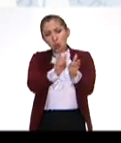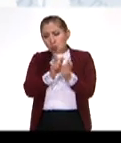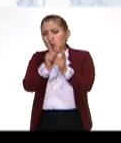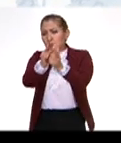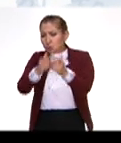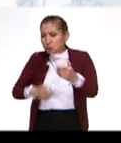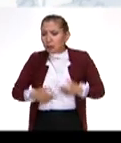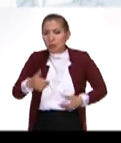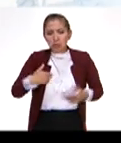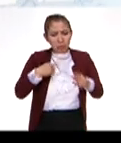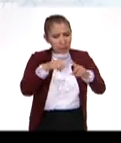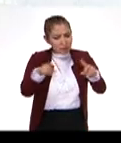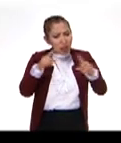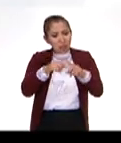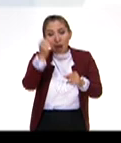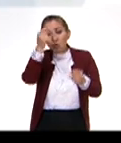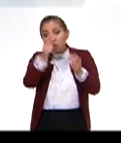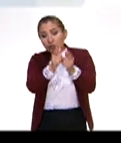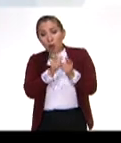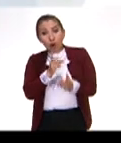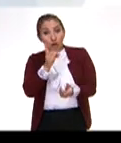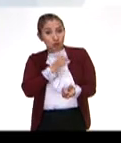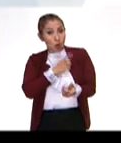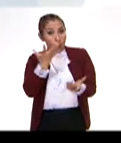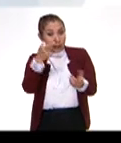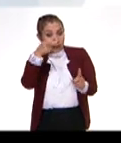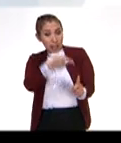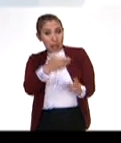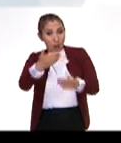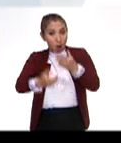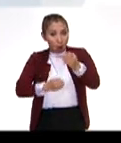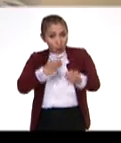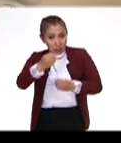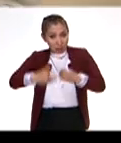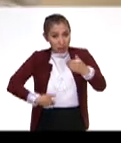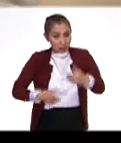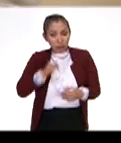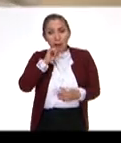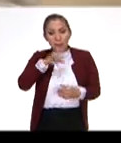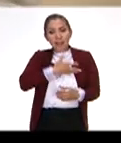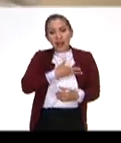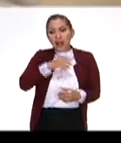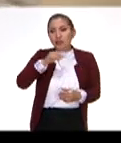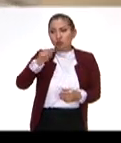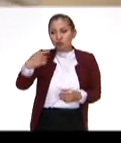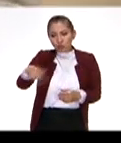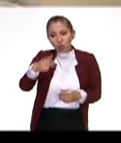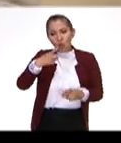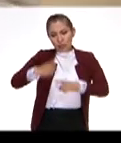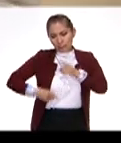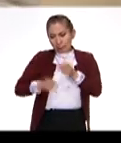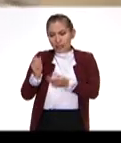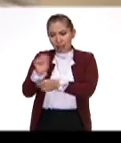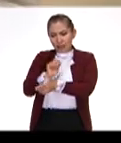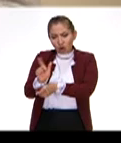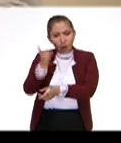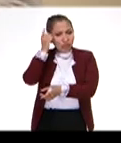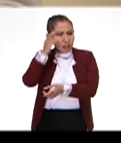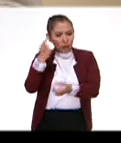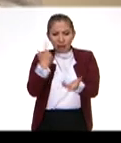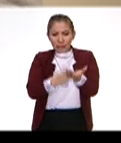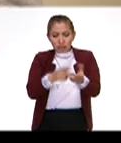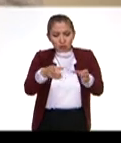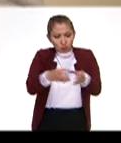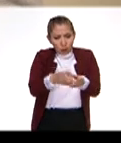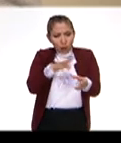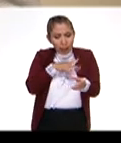compañías, tenemos compañías que no solo se dedican a hacer montajes escénicos, que tienen a sus propios dramaturgos y actrices o directores,